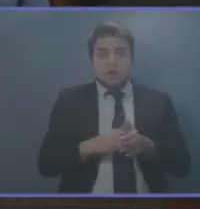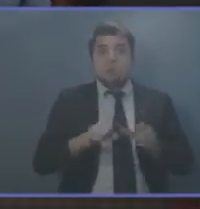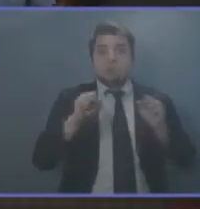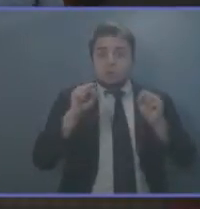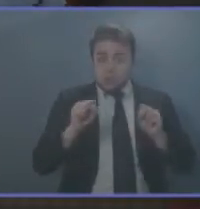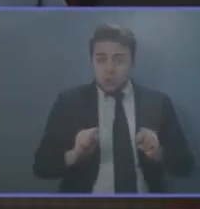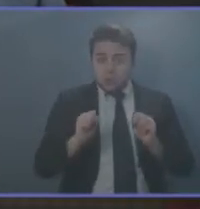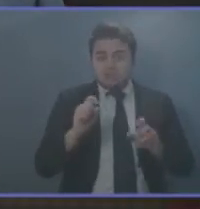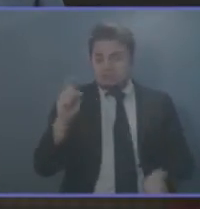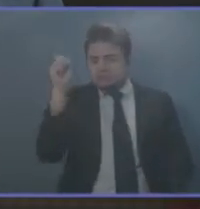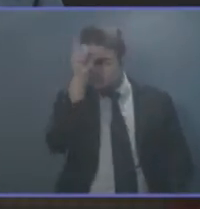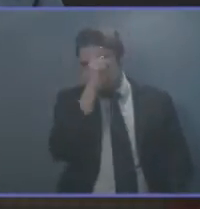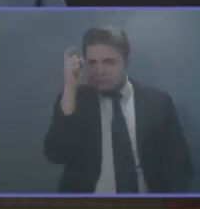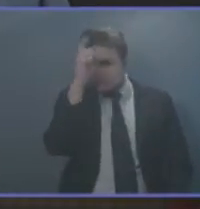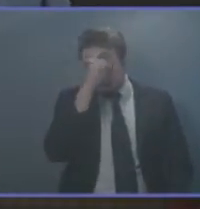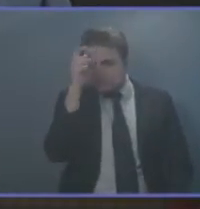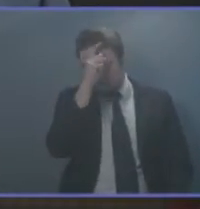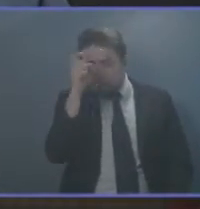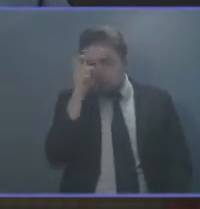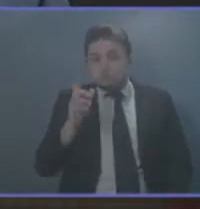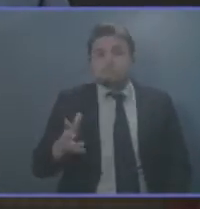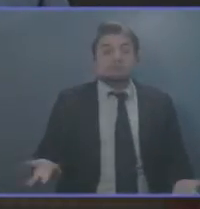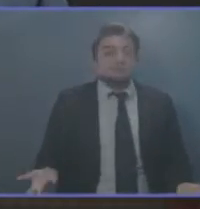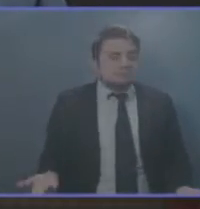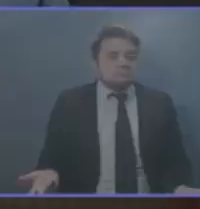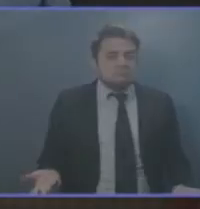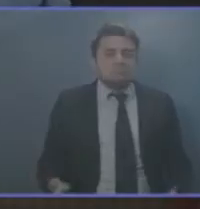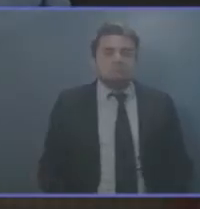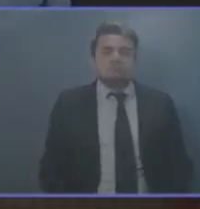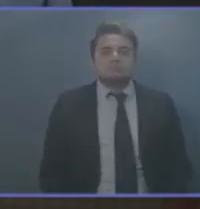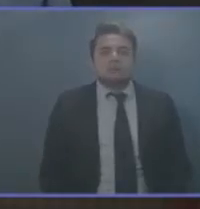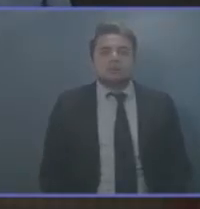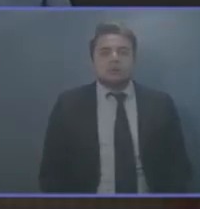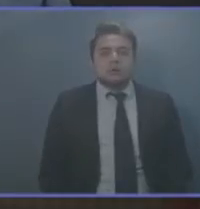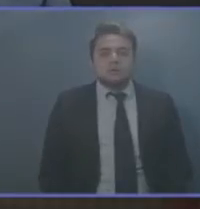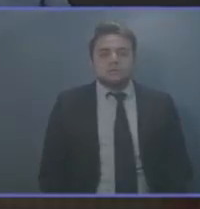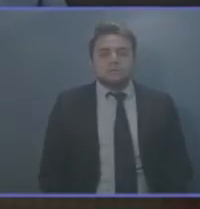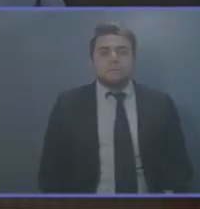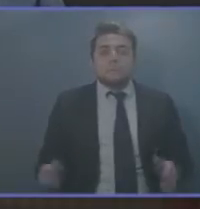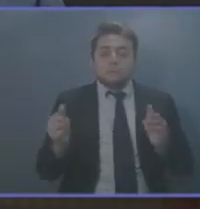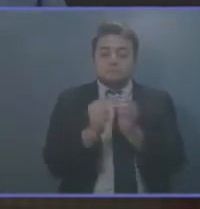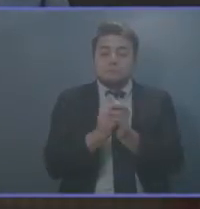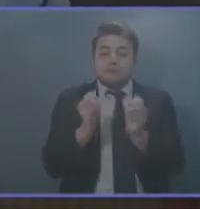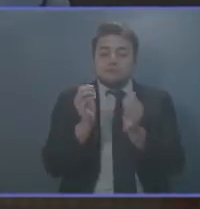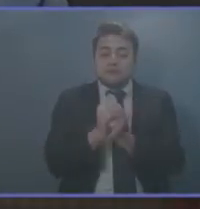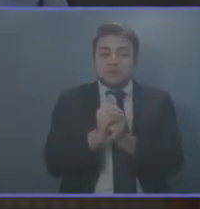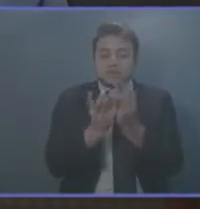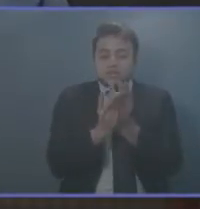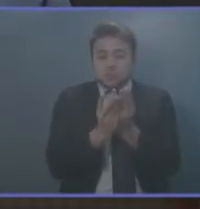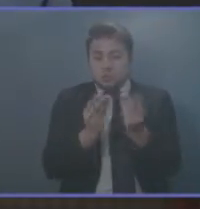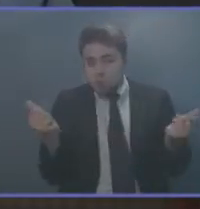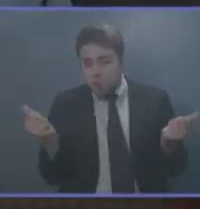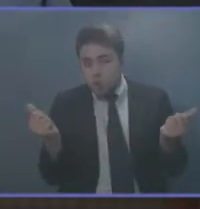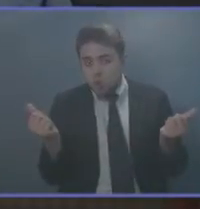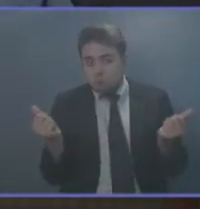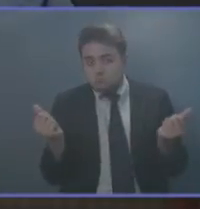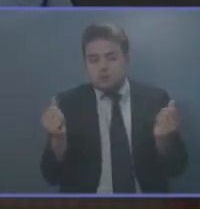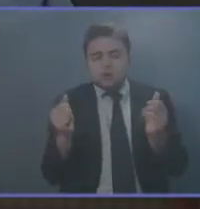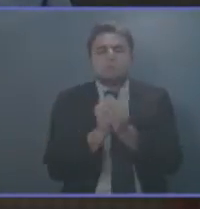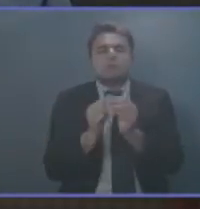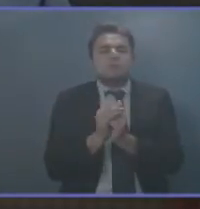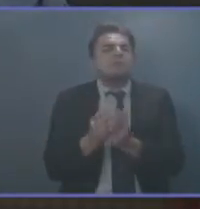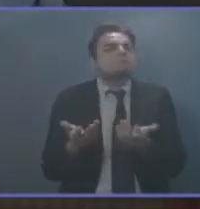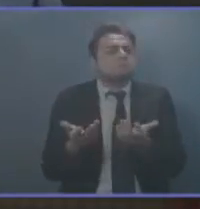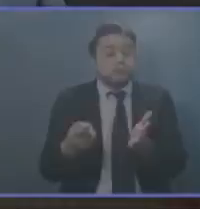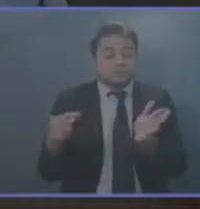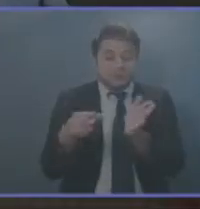poder trabajar por algo que venga a resolver de una vez por todas el problema de estas